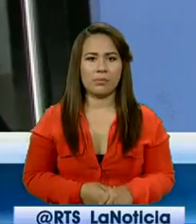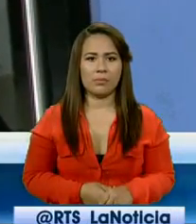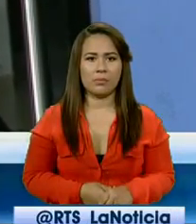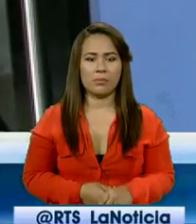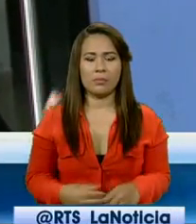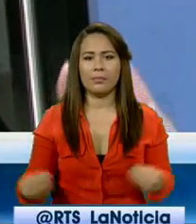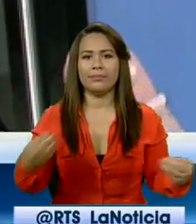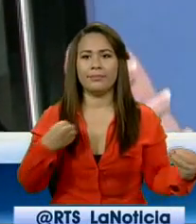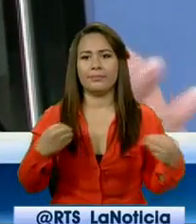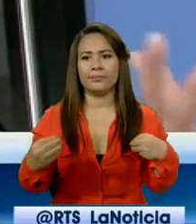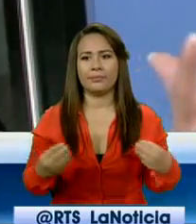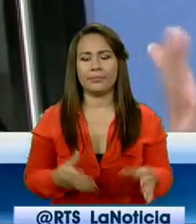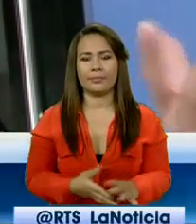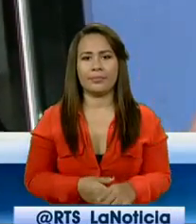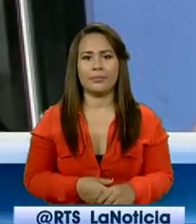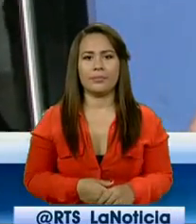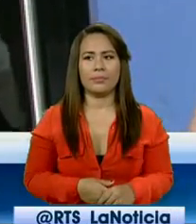$500,